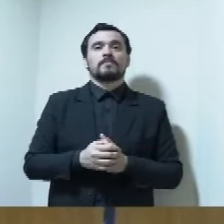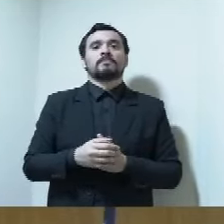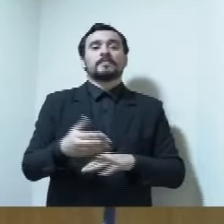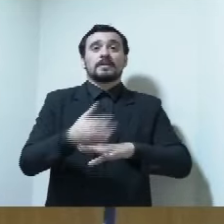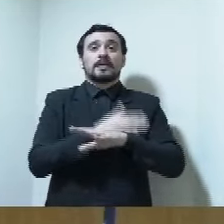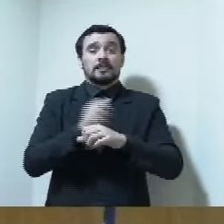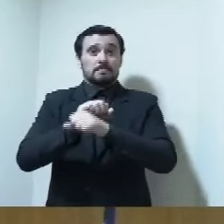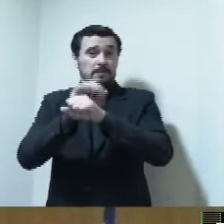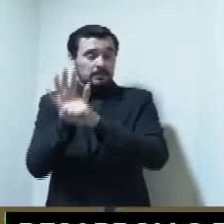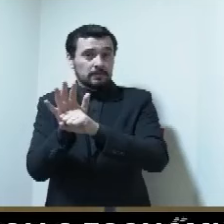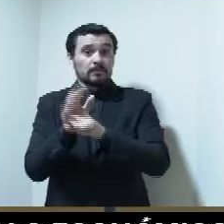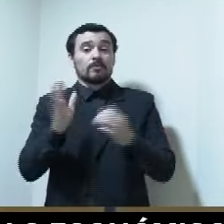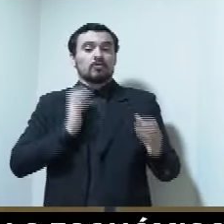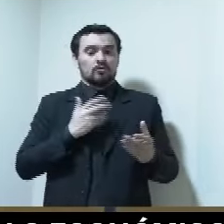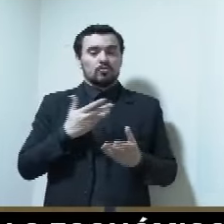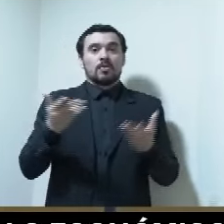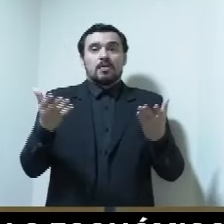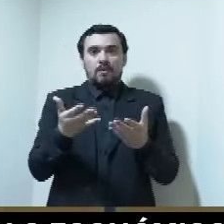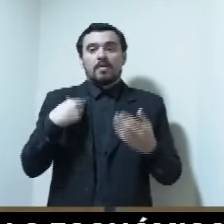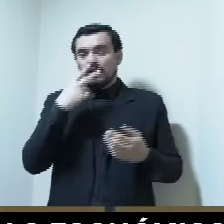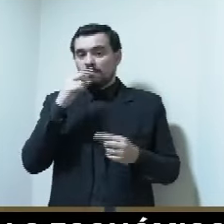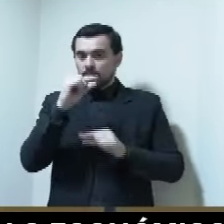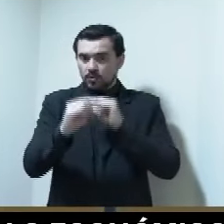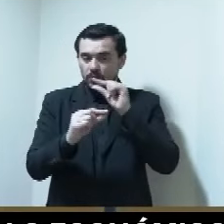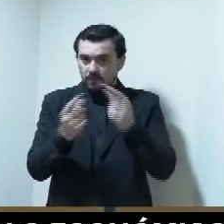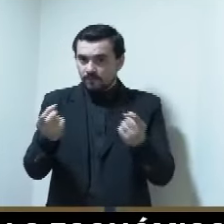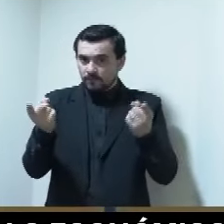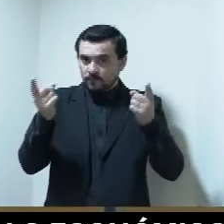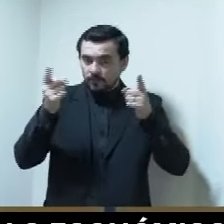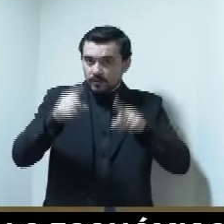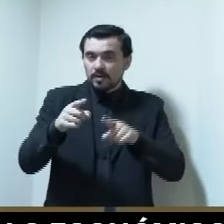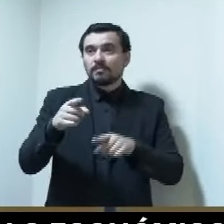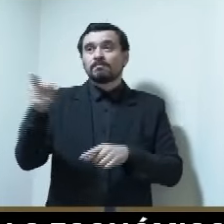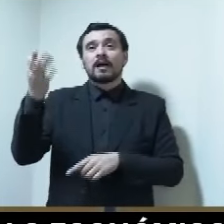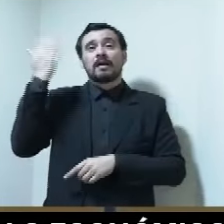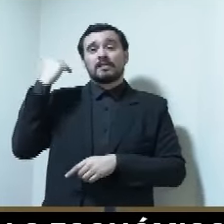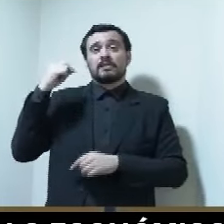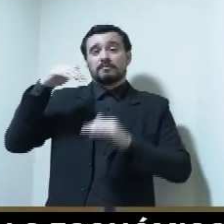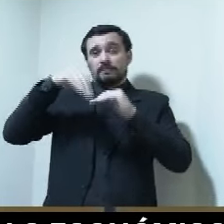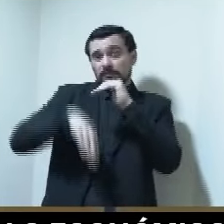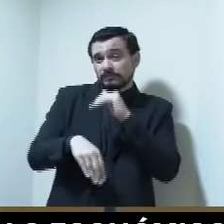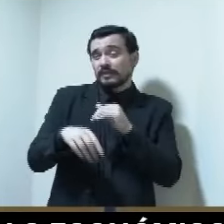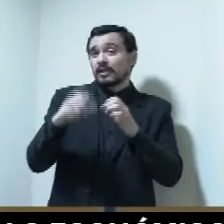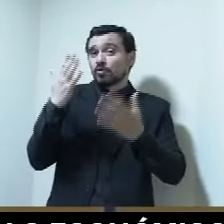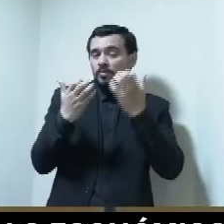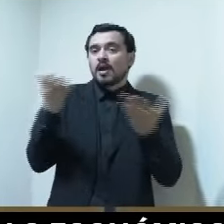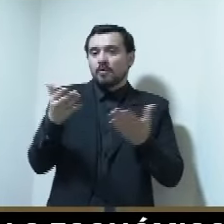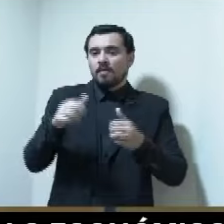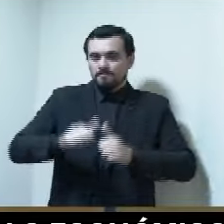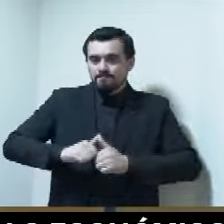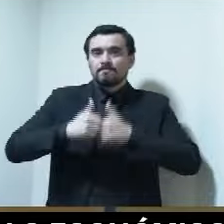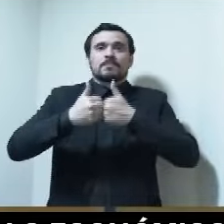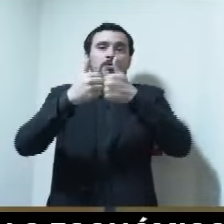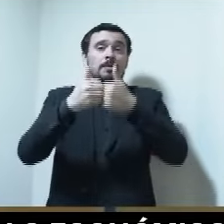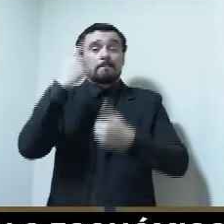pandemia. Aspiramos a volver gradualmente al límite de déficit fiscal establecido por la Ley de Responsabilidad Fiscal para